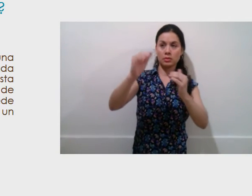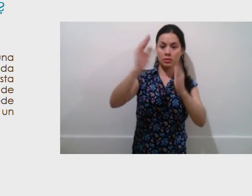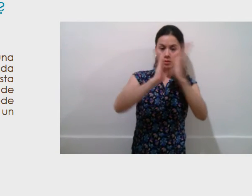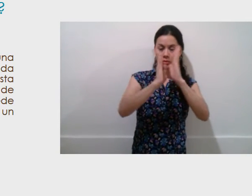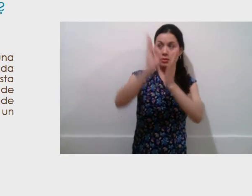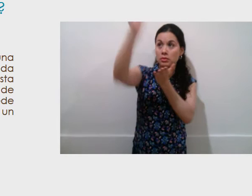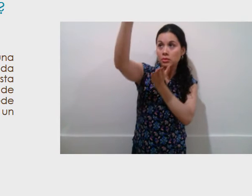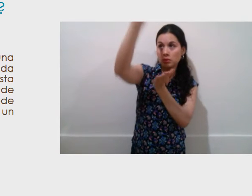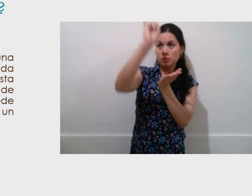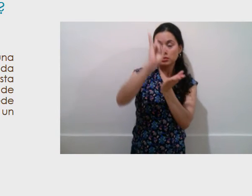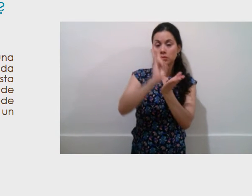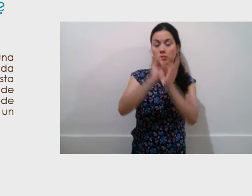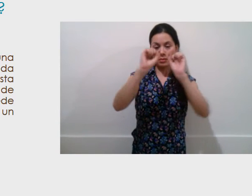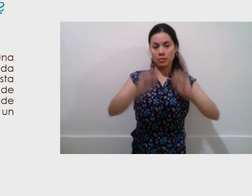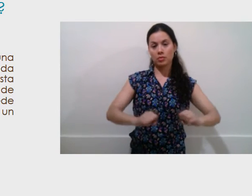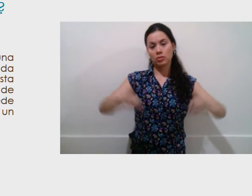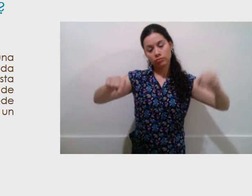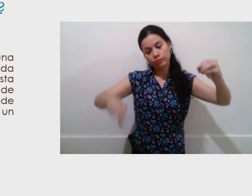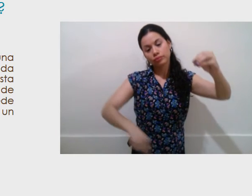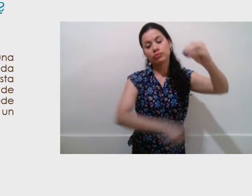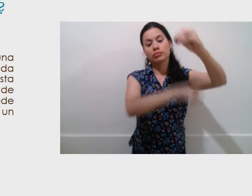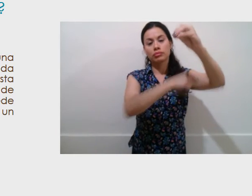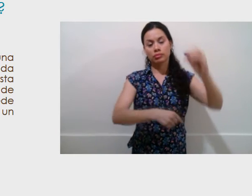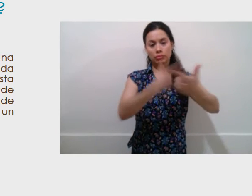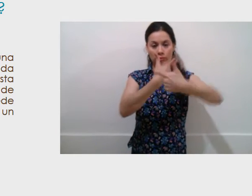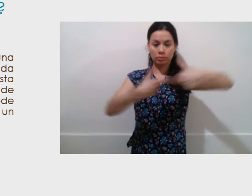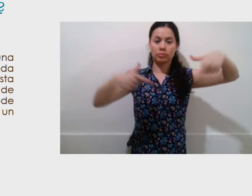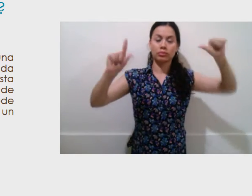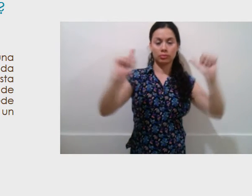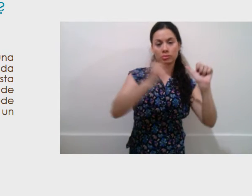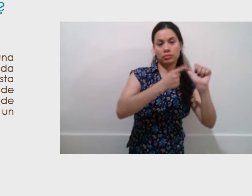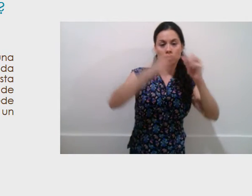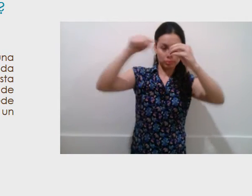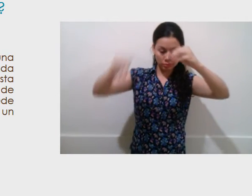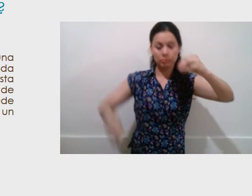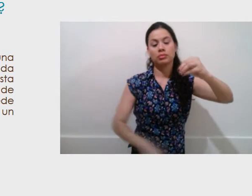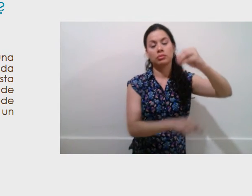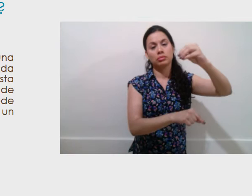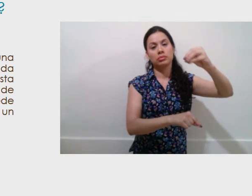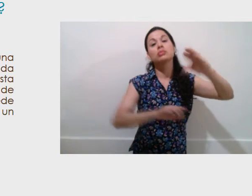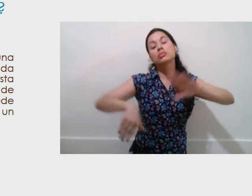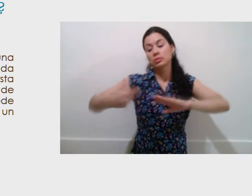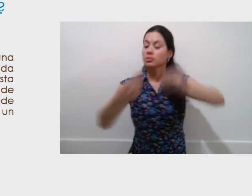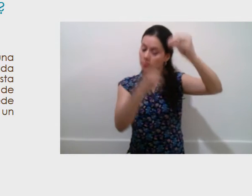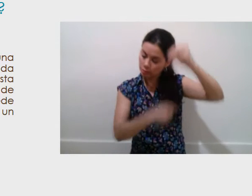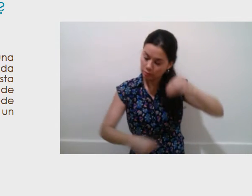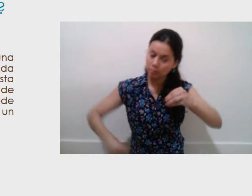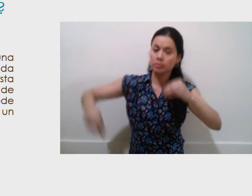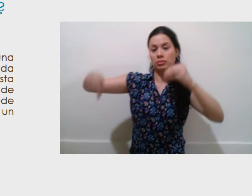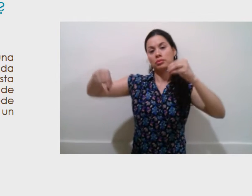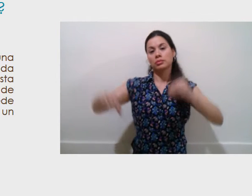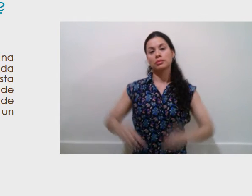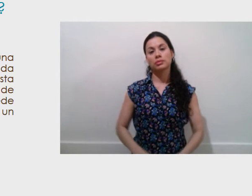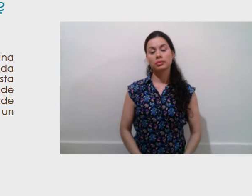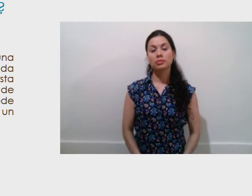de gravedad, puede oscilar libremente, primero hacia un lado y luego hacia el